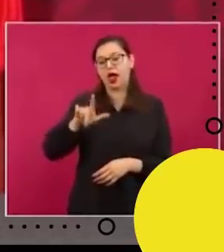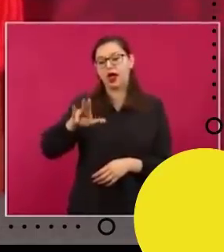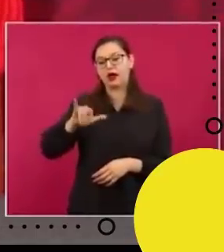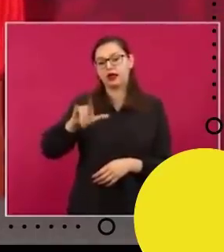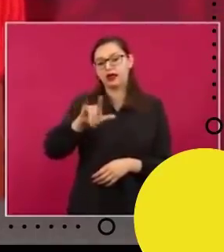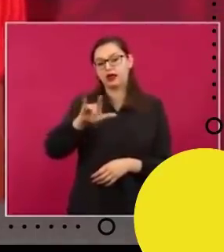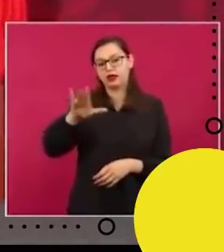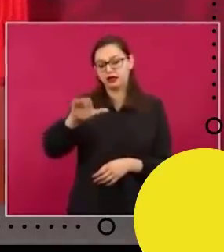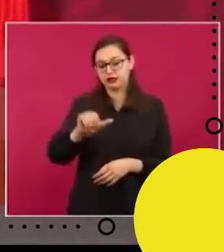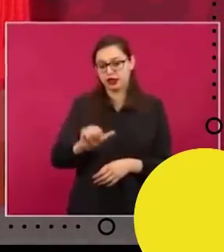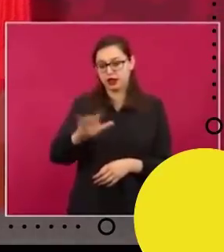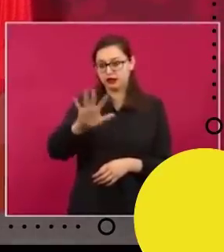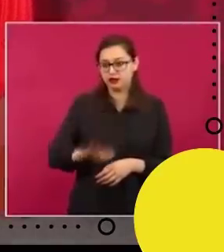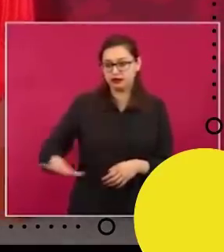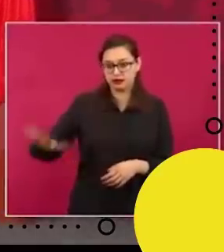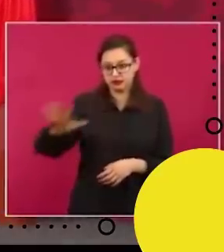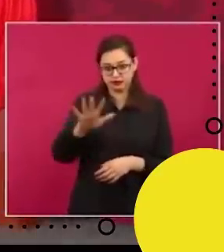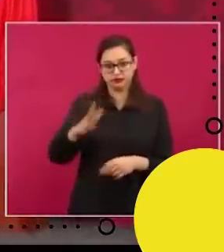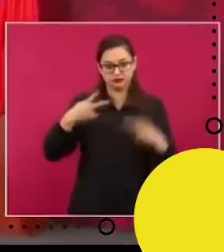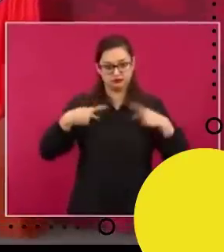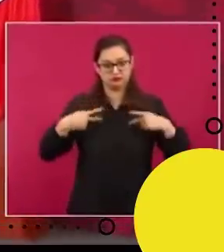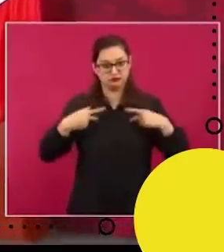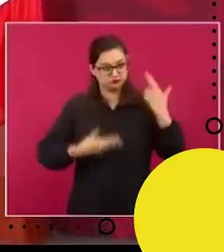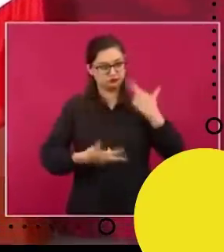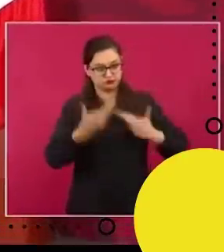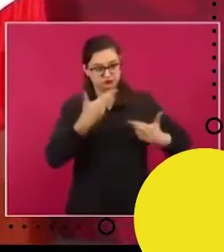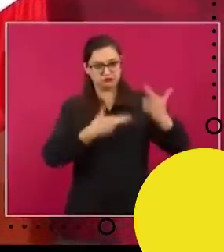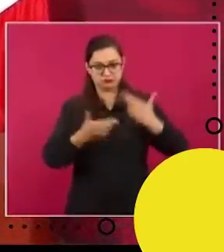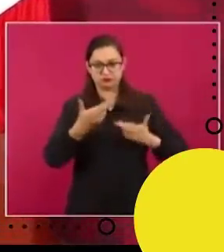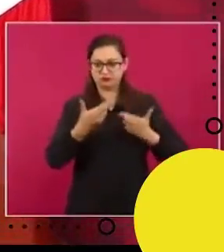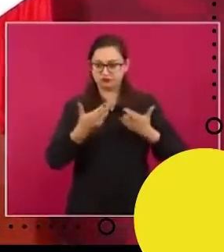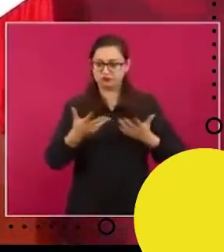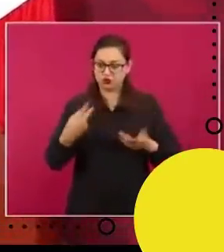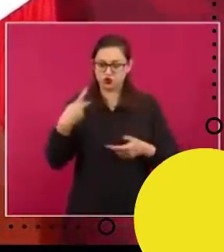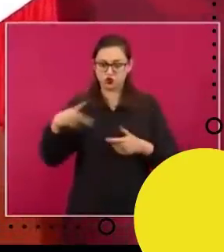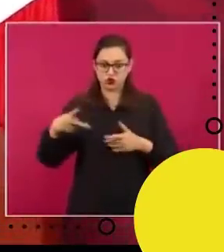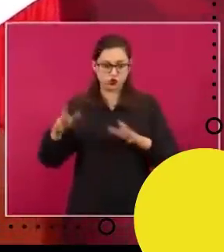Y lo vamos a seguir haciendo.